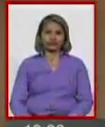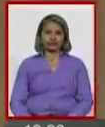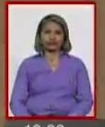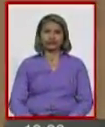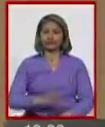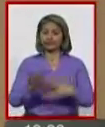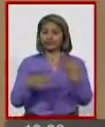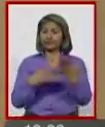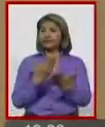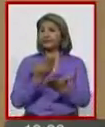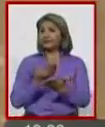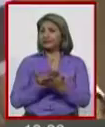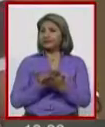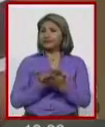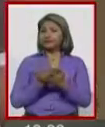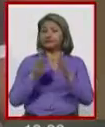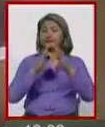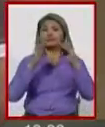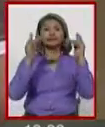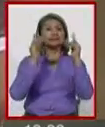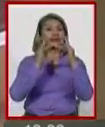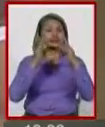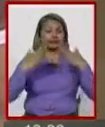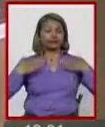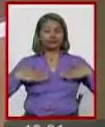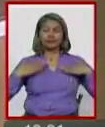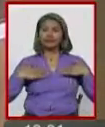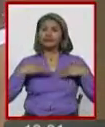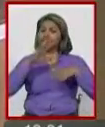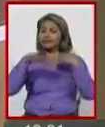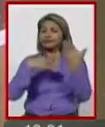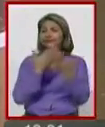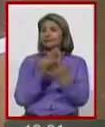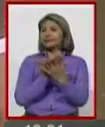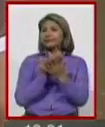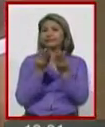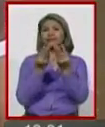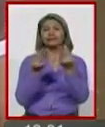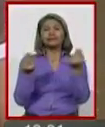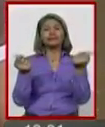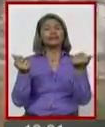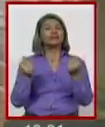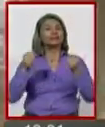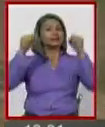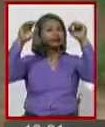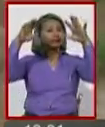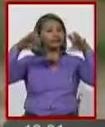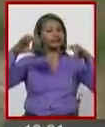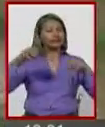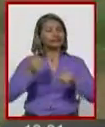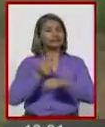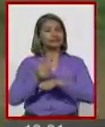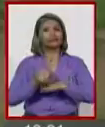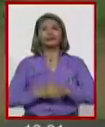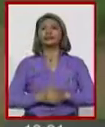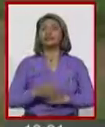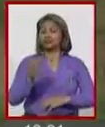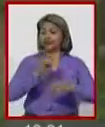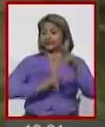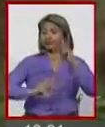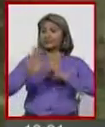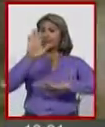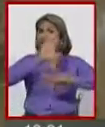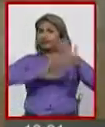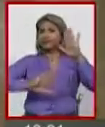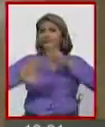ustedes ven, todas nuestras camas, nuestra ropa, todo está mojado por la lluvia. Sí, todos los vecinos